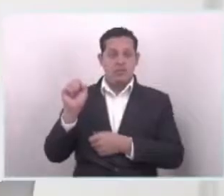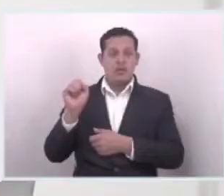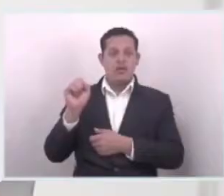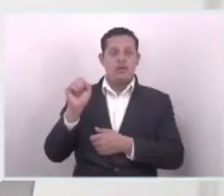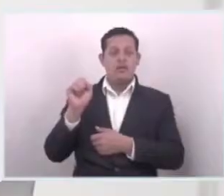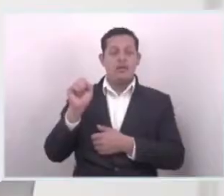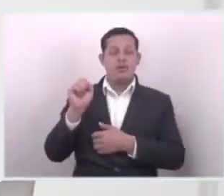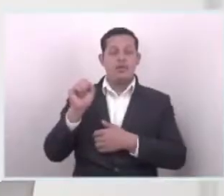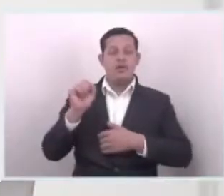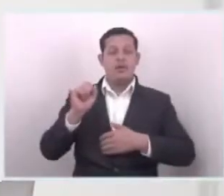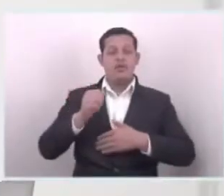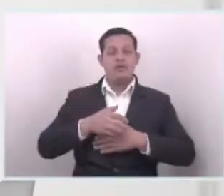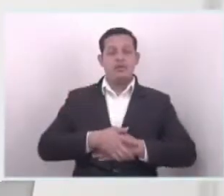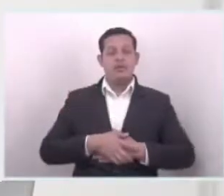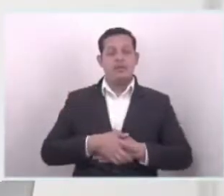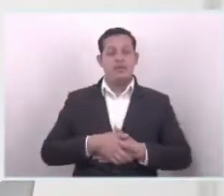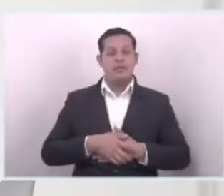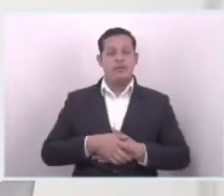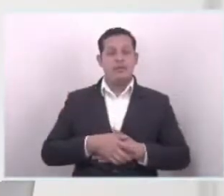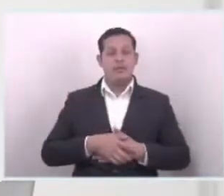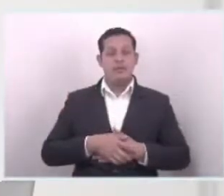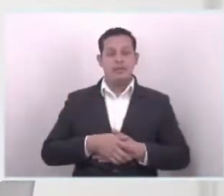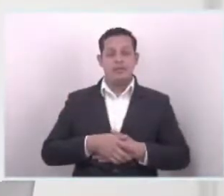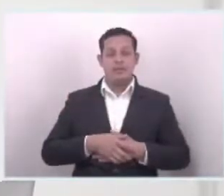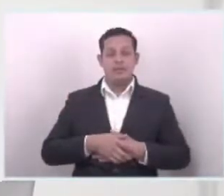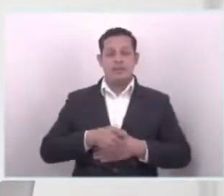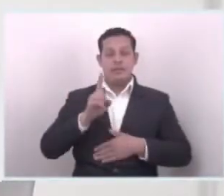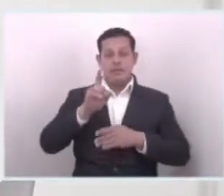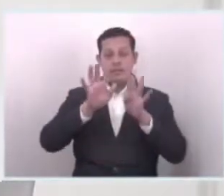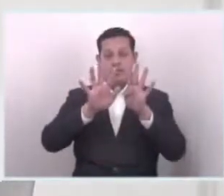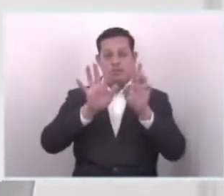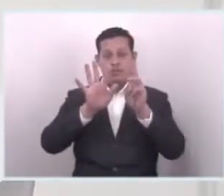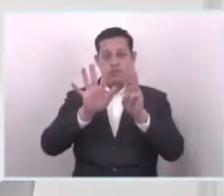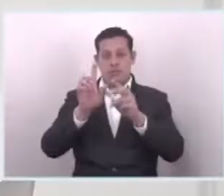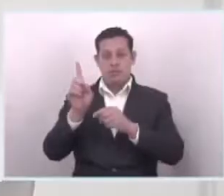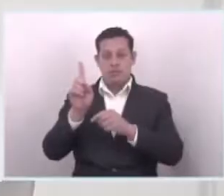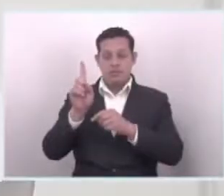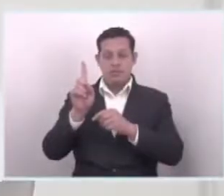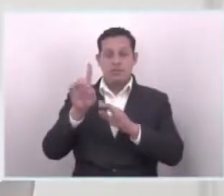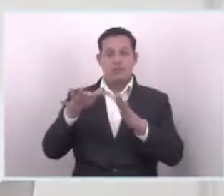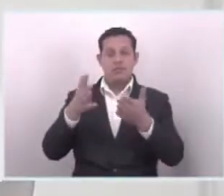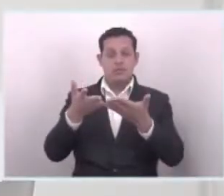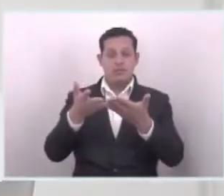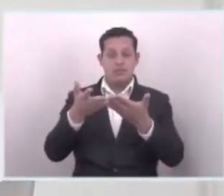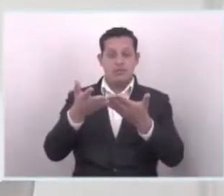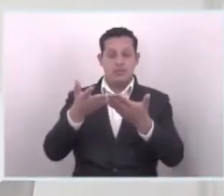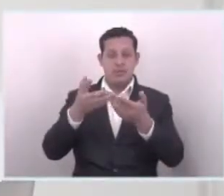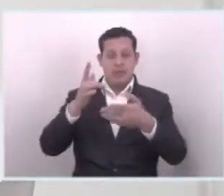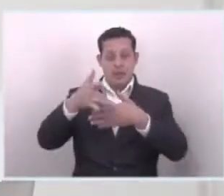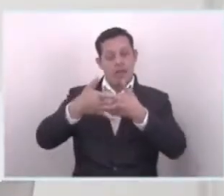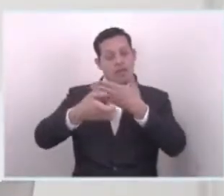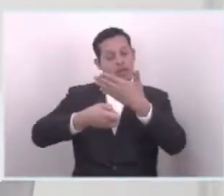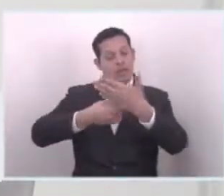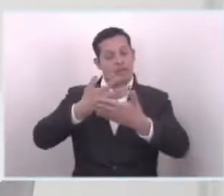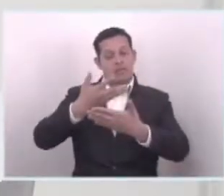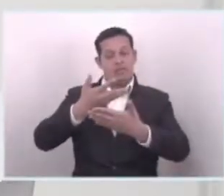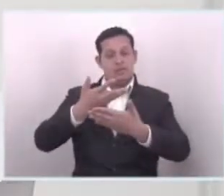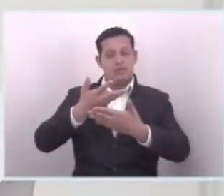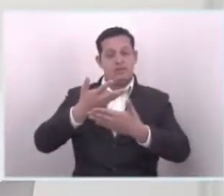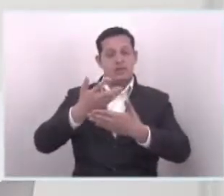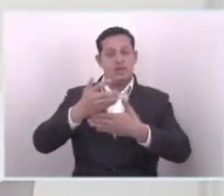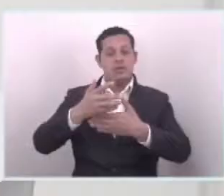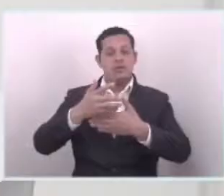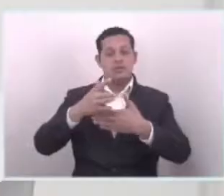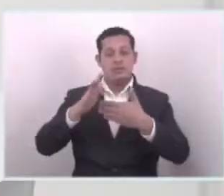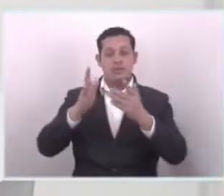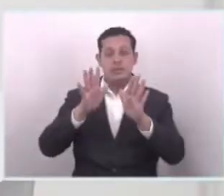Esta ley la tiene CEL, no se toca desde 1981 y pues obviamente había que modernizarla y este es uno de los